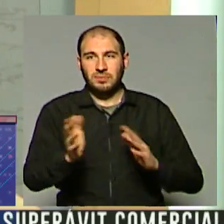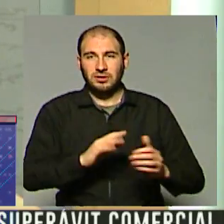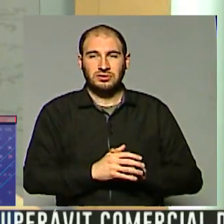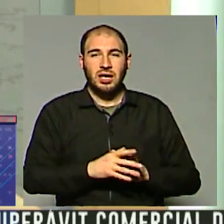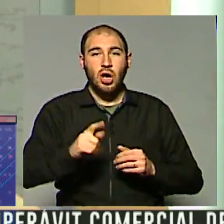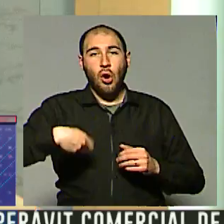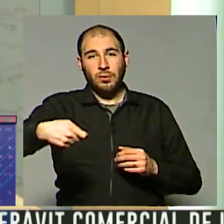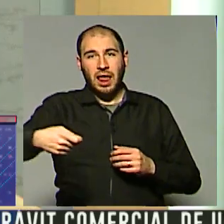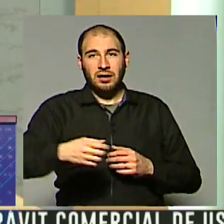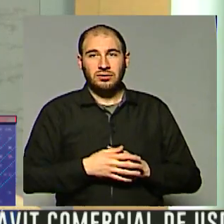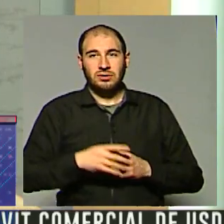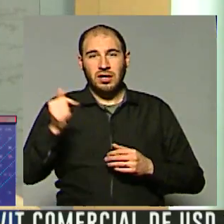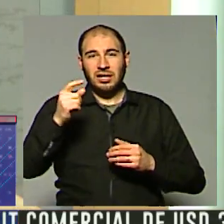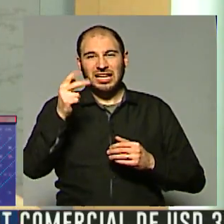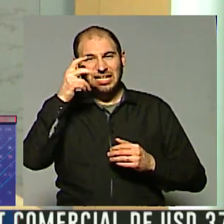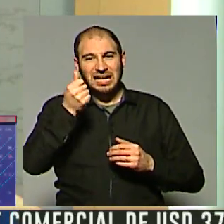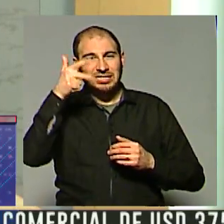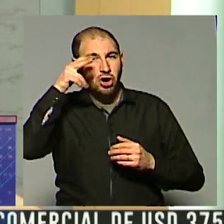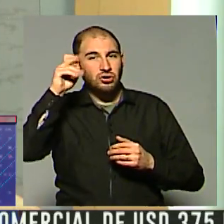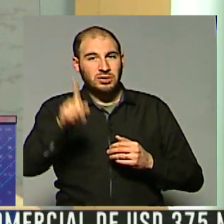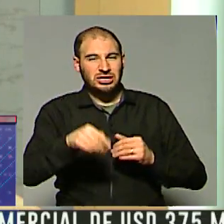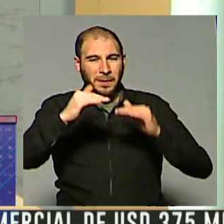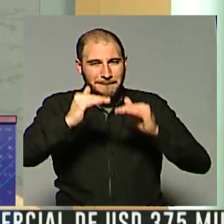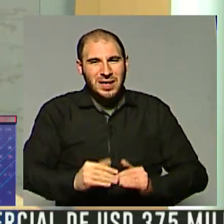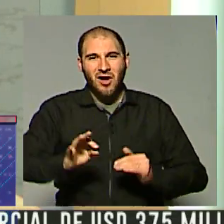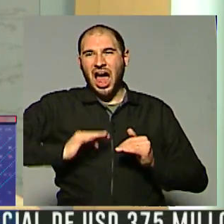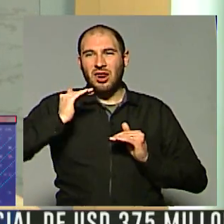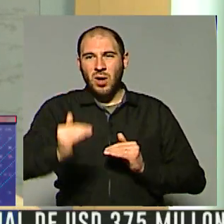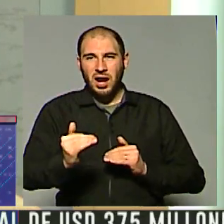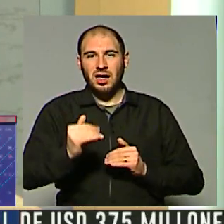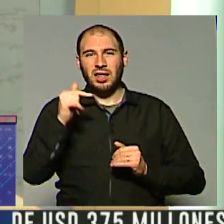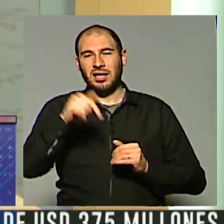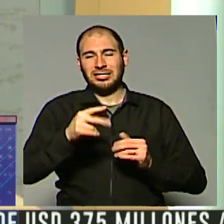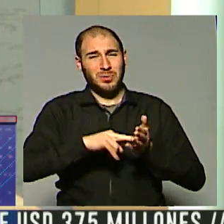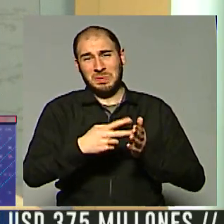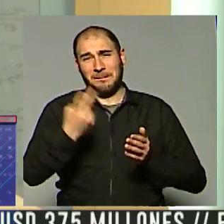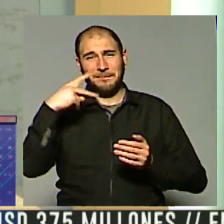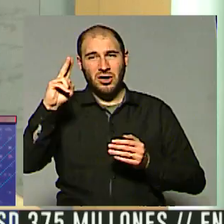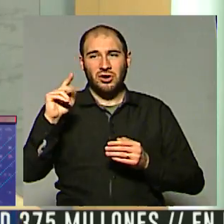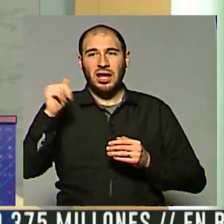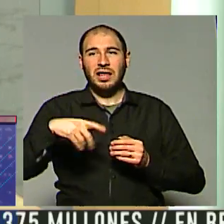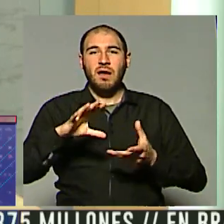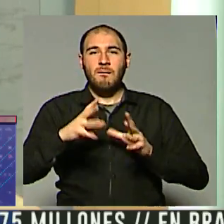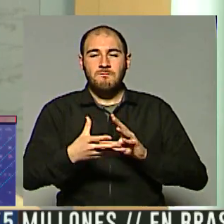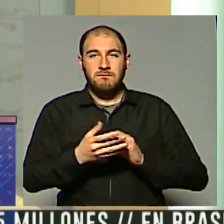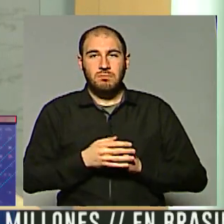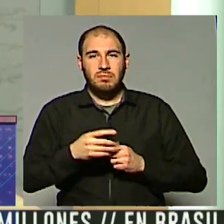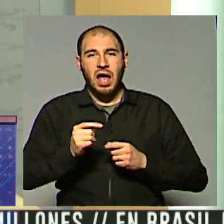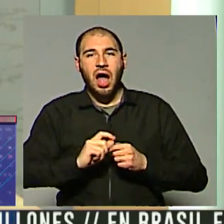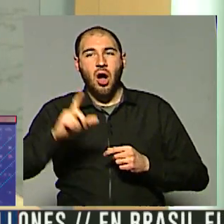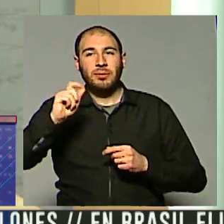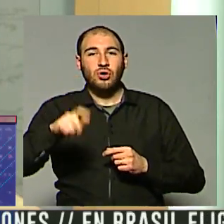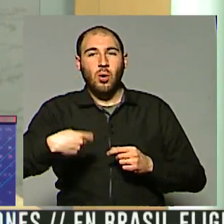las jubilaciones pierdan casi un 8% en todo el año. Este es el principal problema que tiene este tipo de